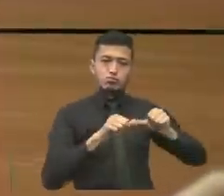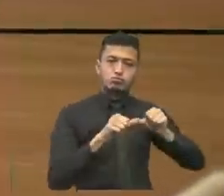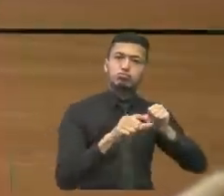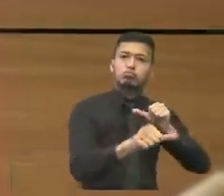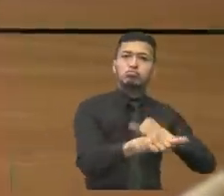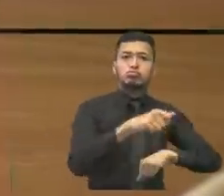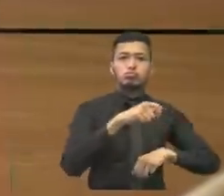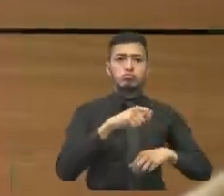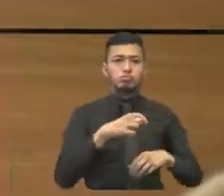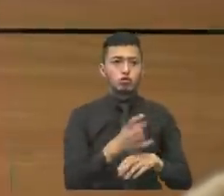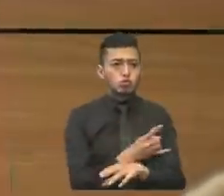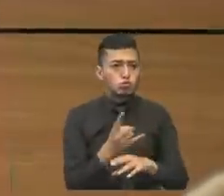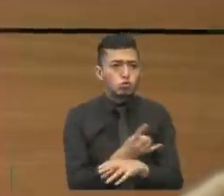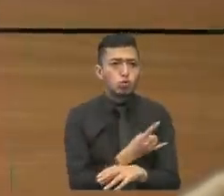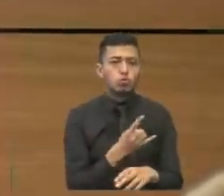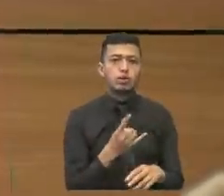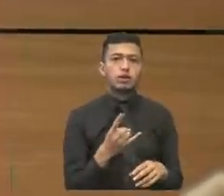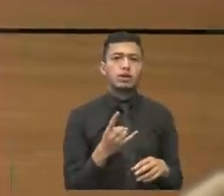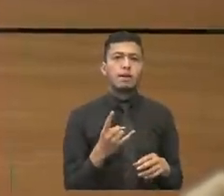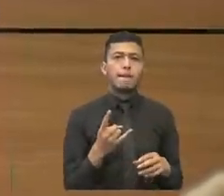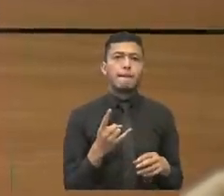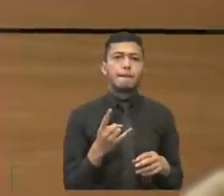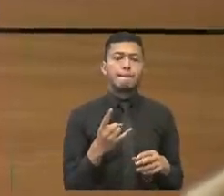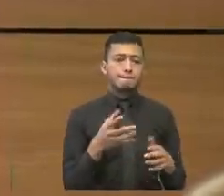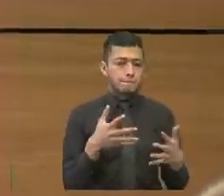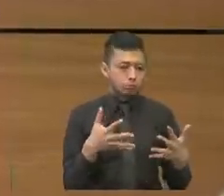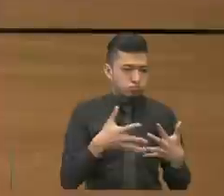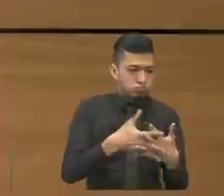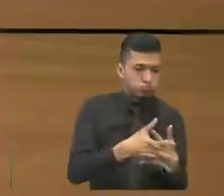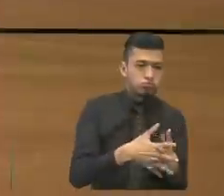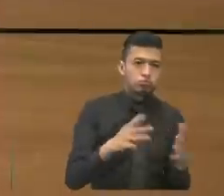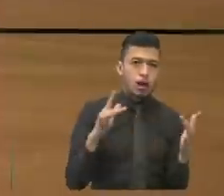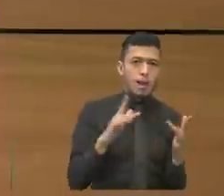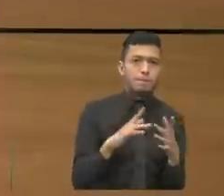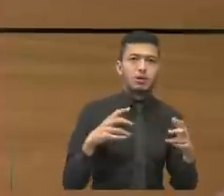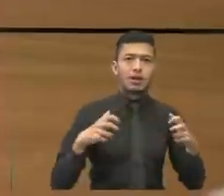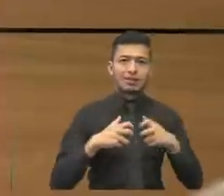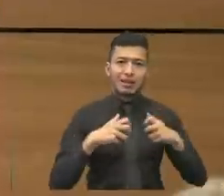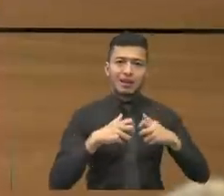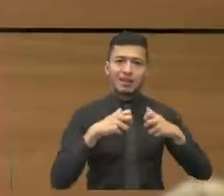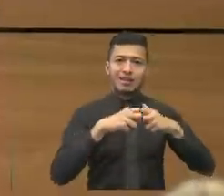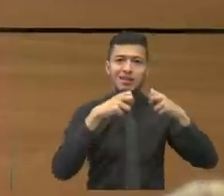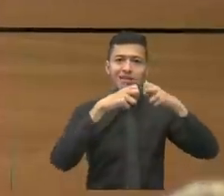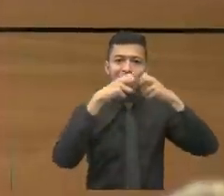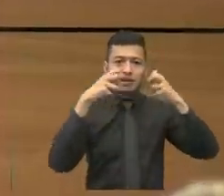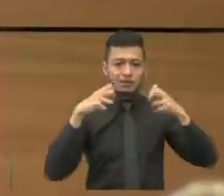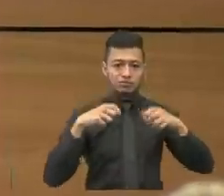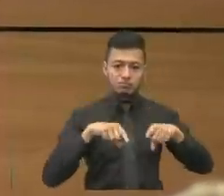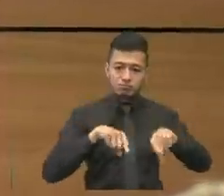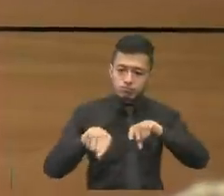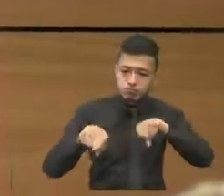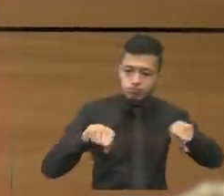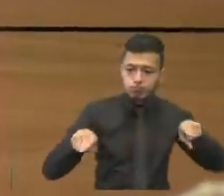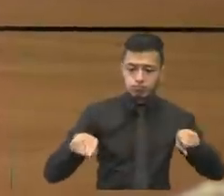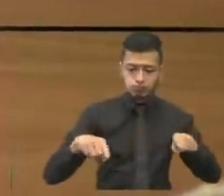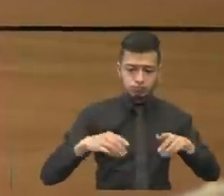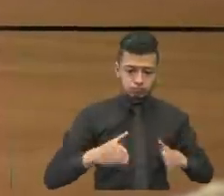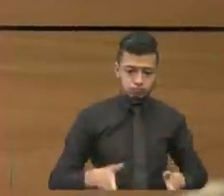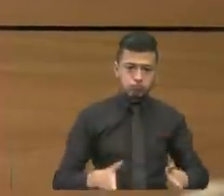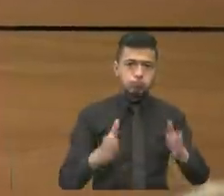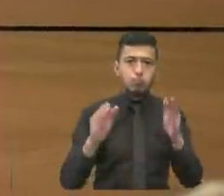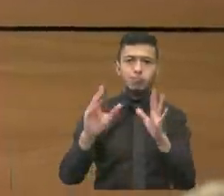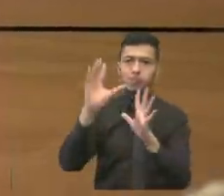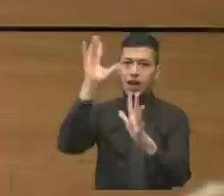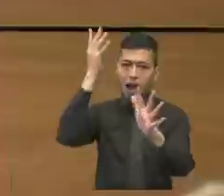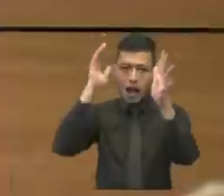sostenibilidad en el uso de energías que se mueven a lo largo del corredor,